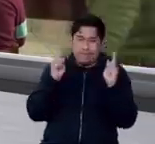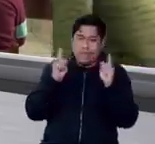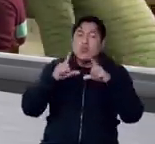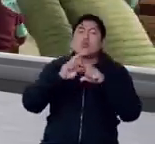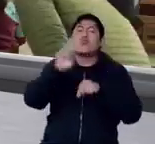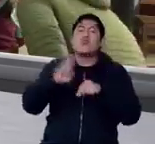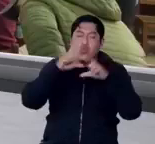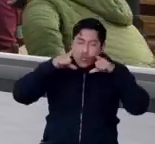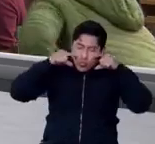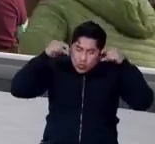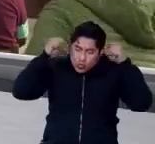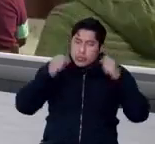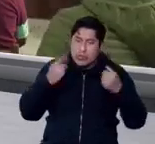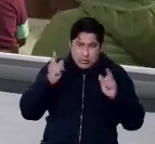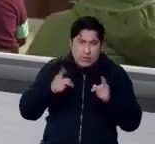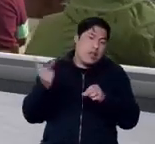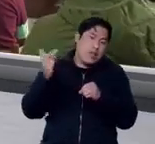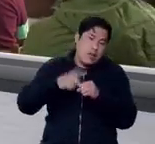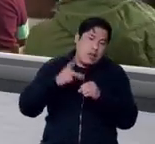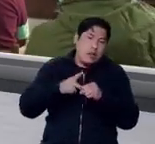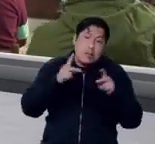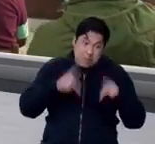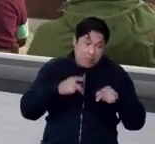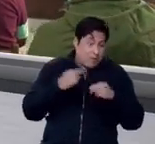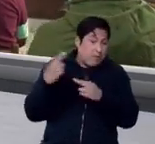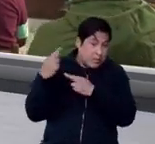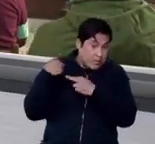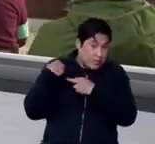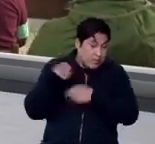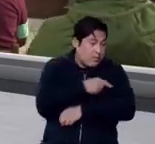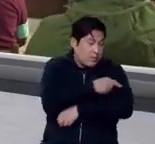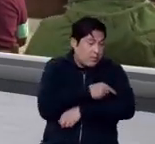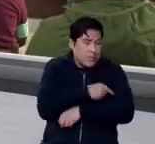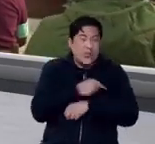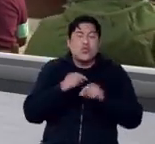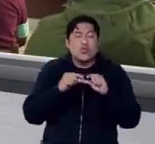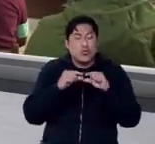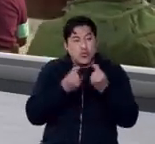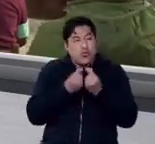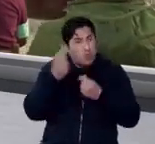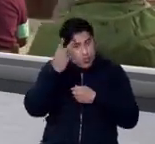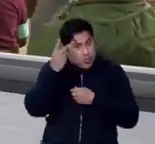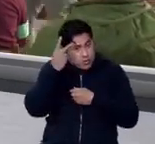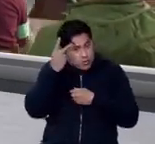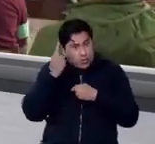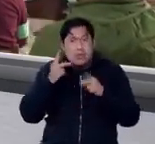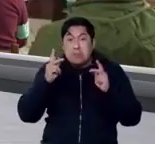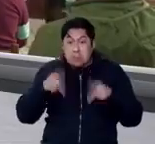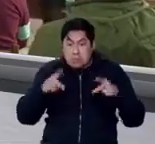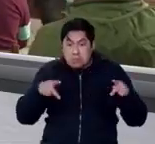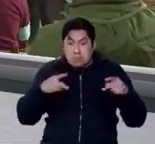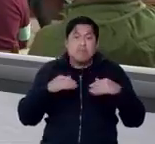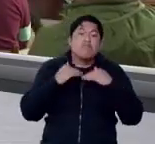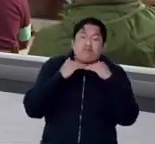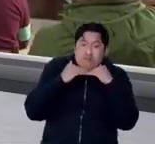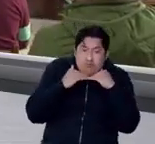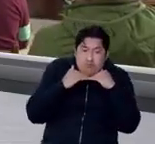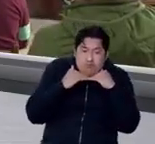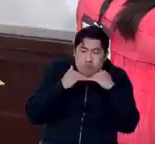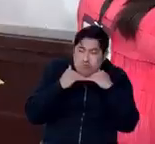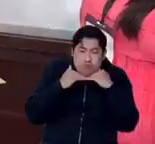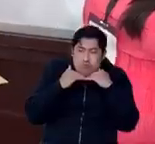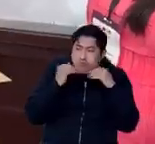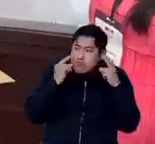y también utilizar barbijo. En ese acto participan los jurados, delegadas y delegados de organizaciones políticas y el público en general que así lo